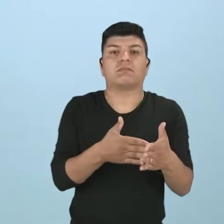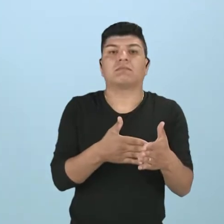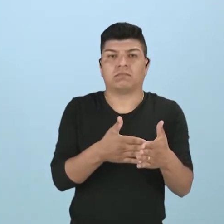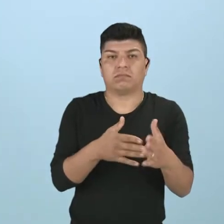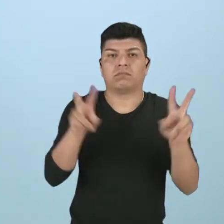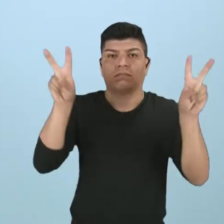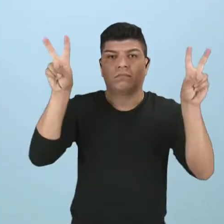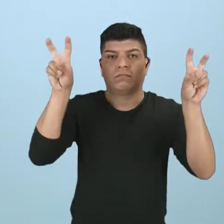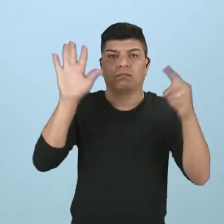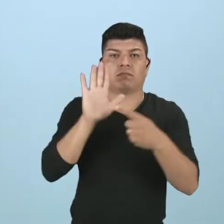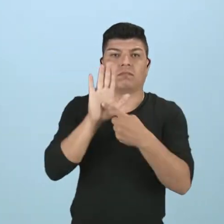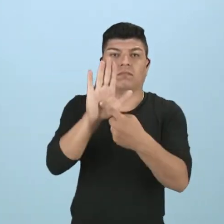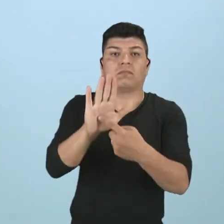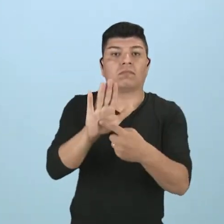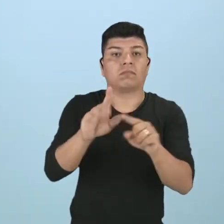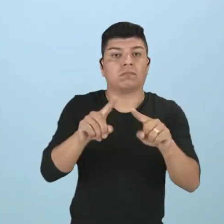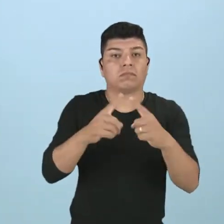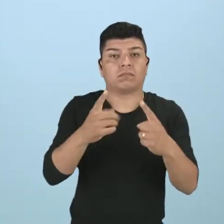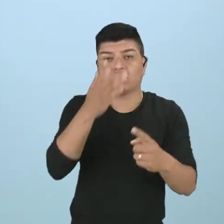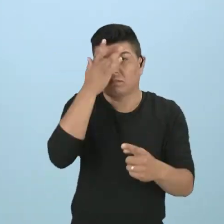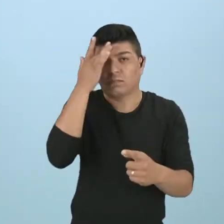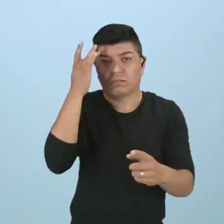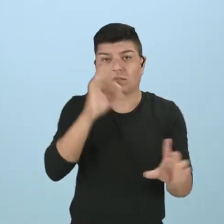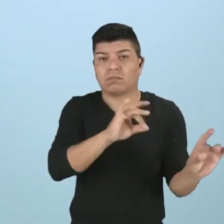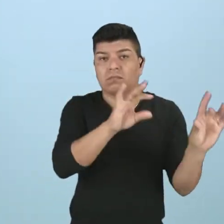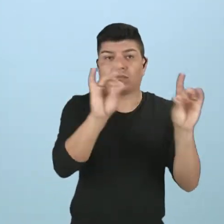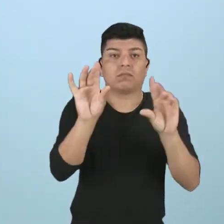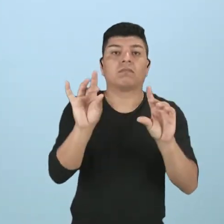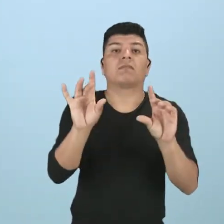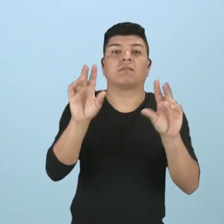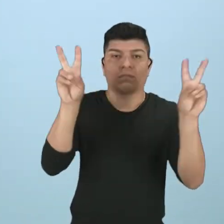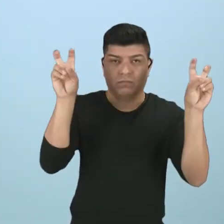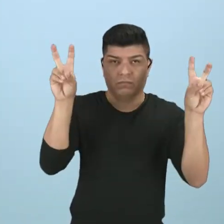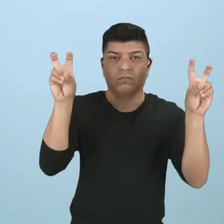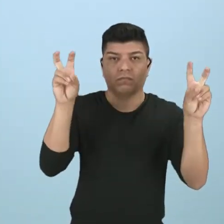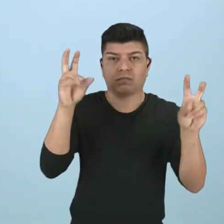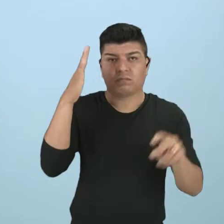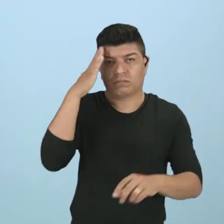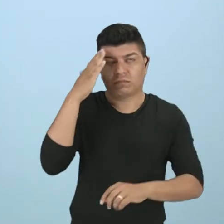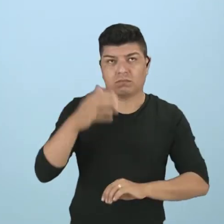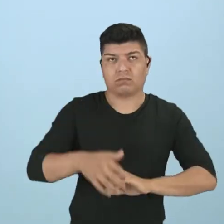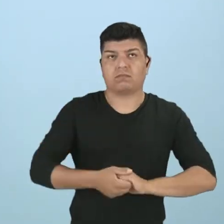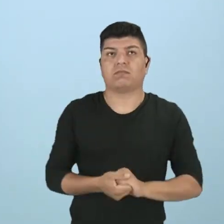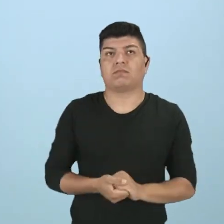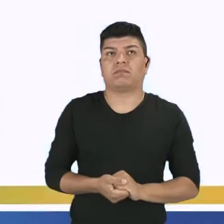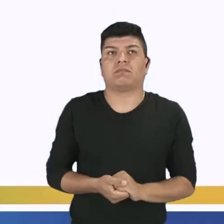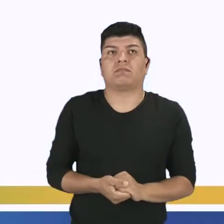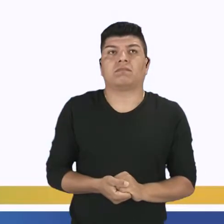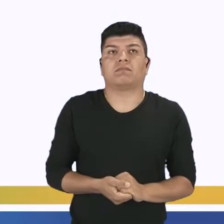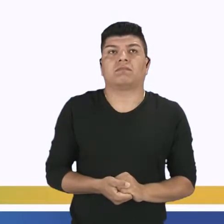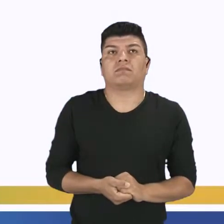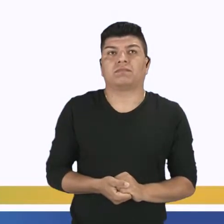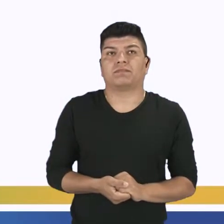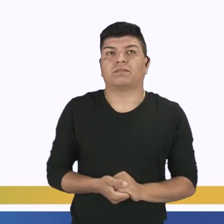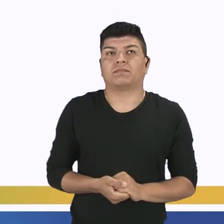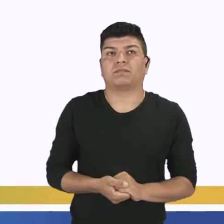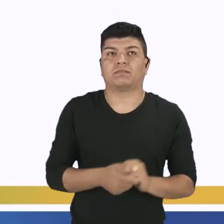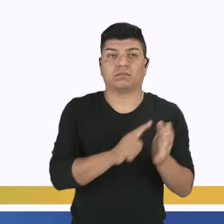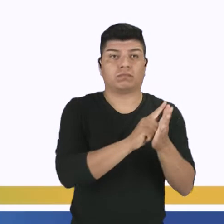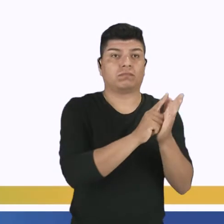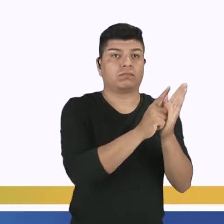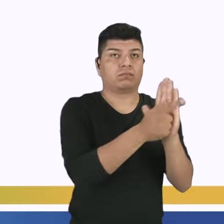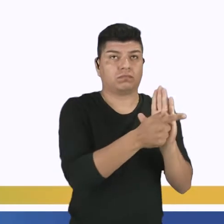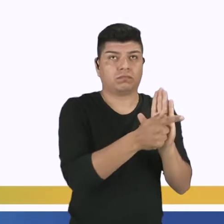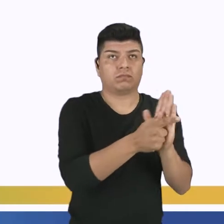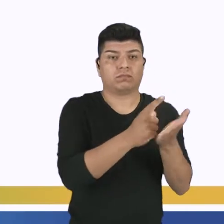ao tema abordado, desde que a pessoa seja um especialista para tratar desse tema, ok? Vamos para o próximo slide. Gênero